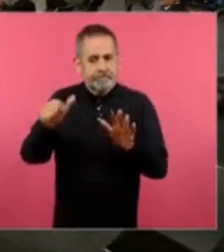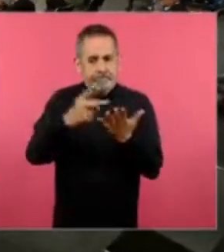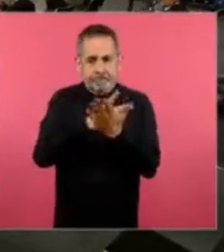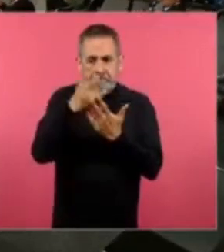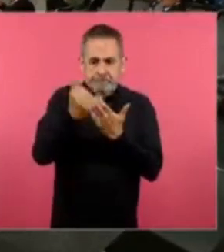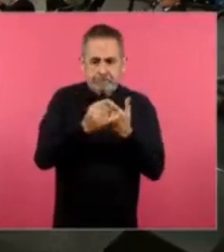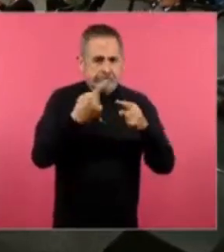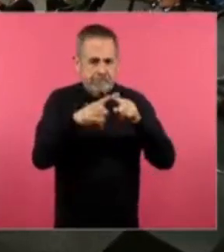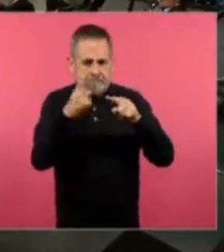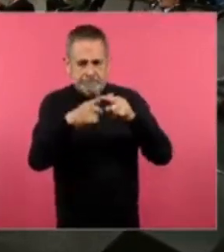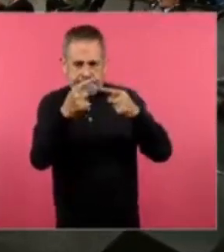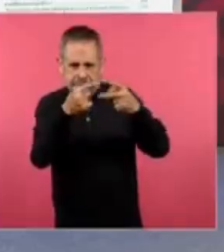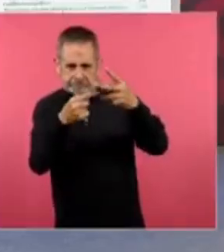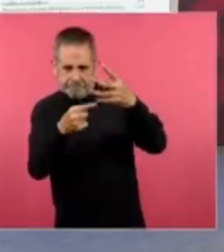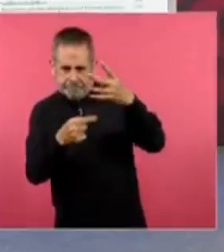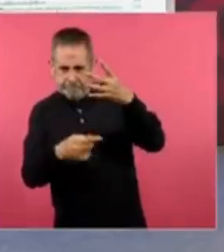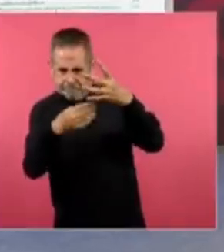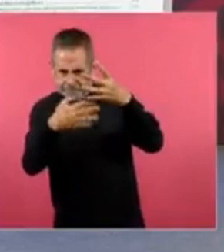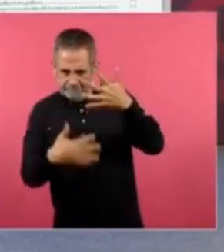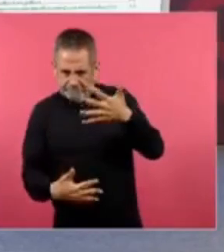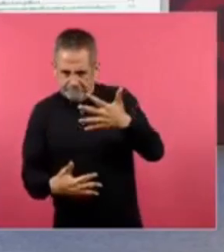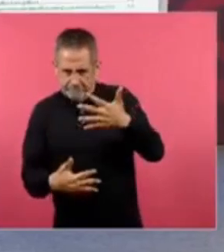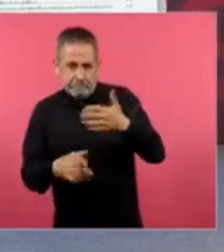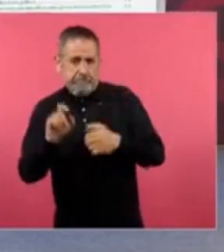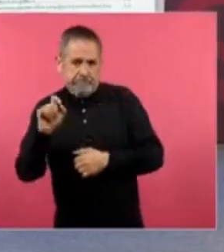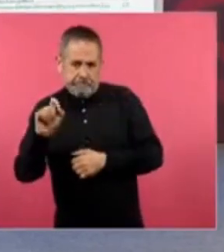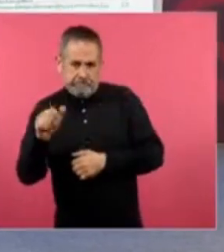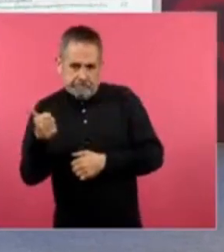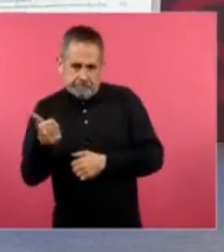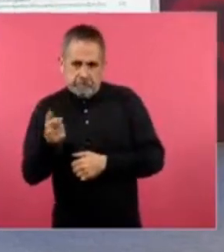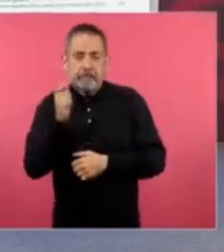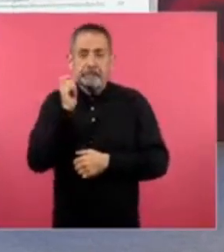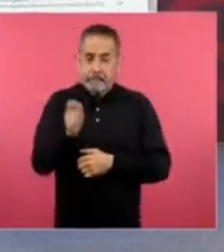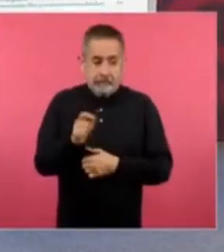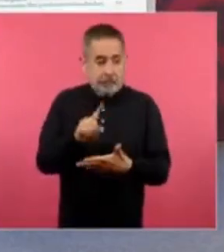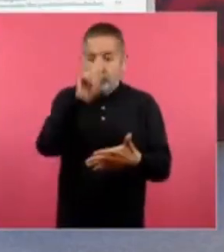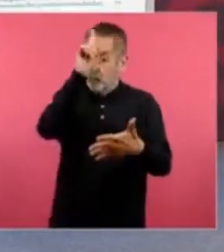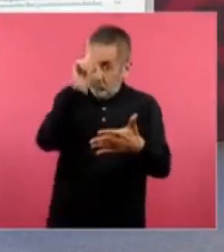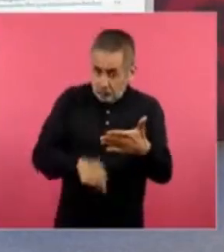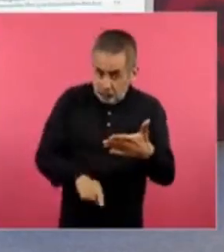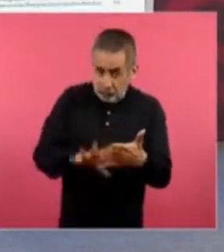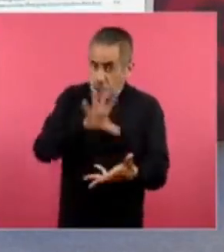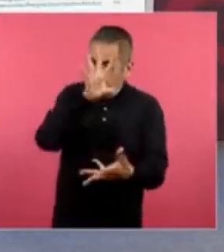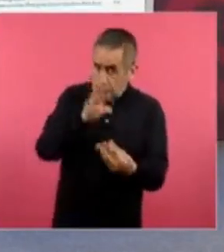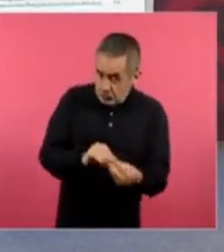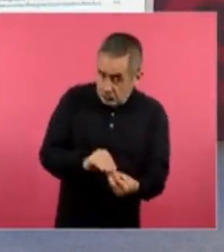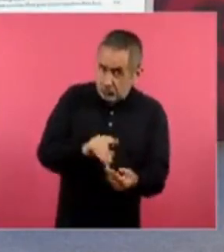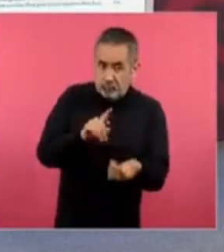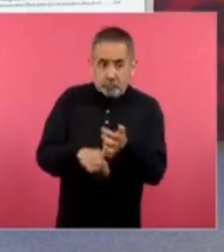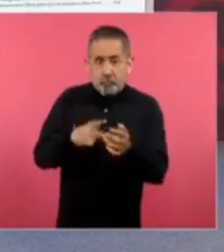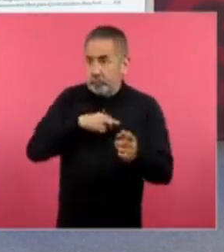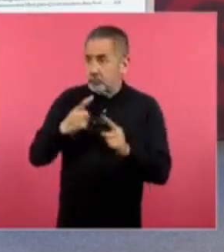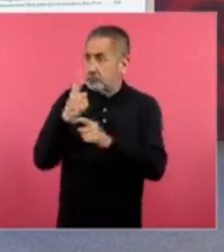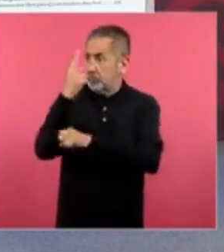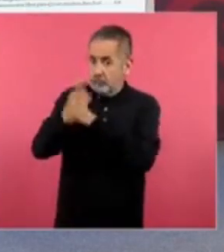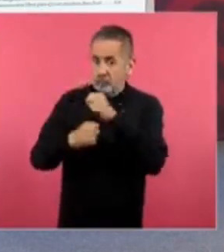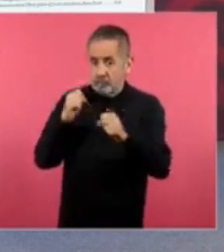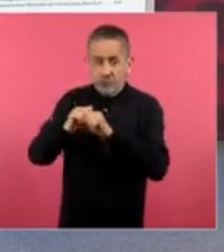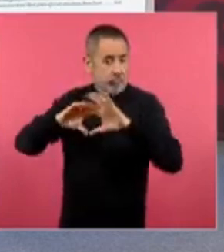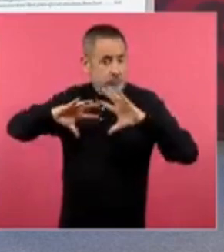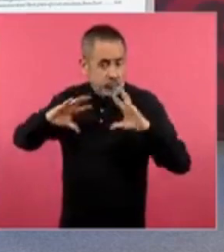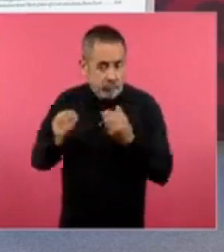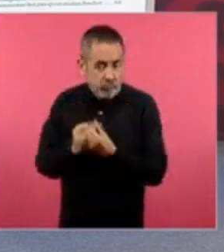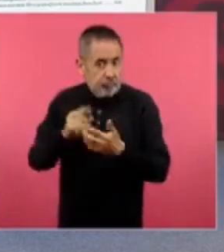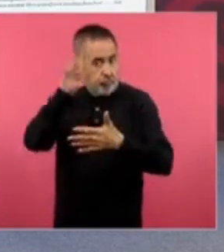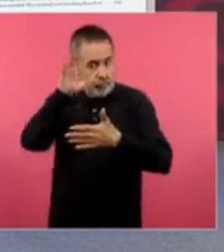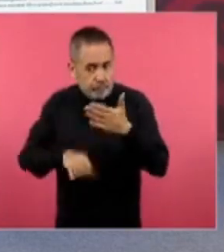que se van a desarrollar y que no quiere decir, de verdad, que todos los tengamos que desarrollar durante el ciclo escolar. El